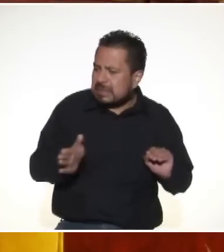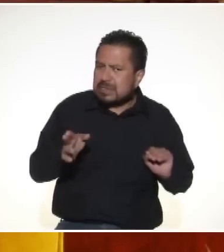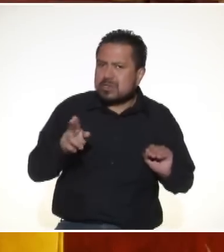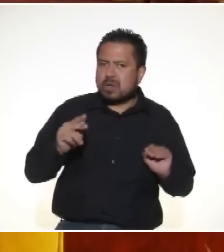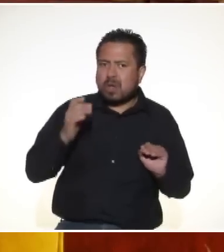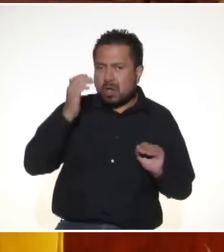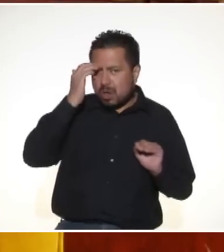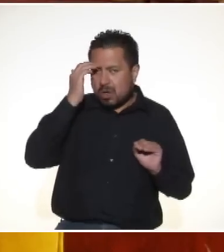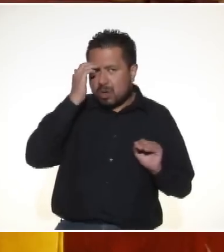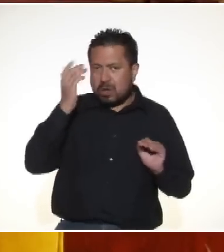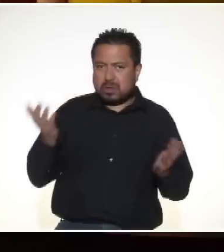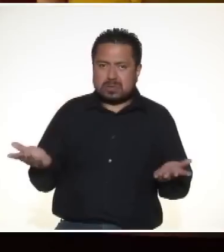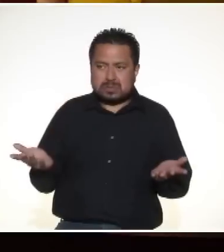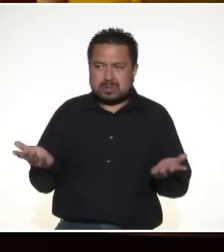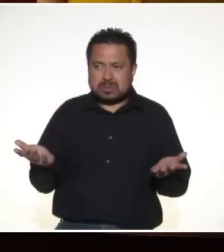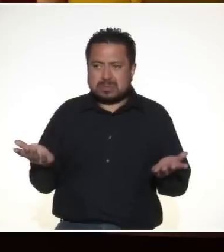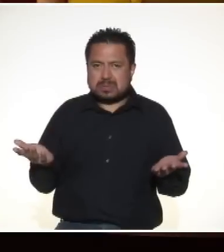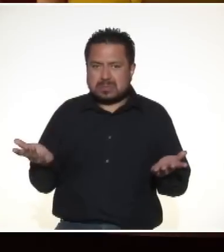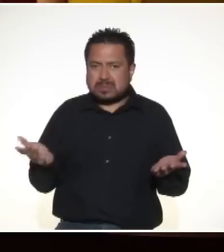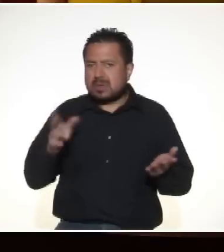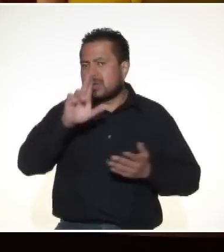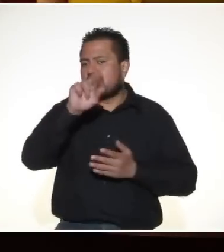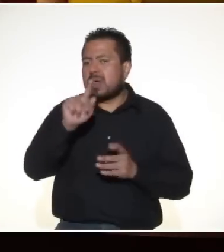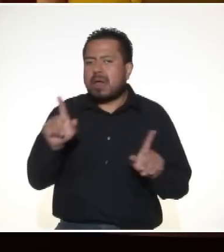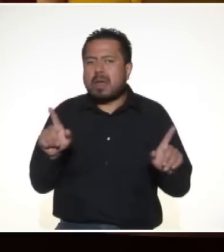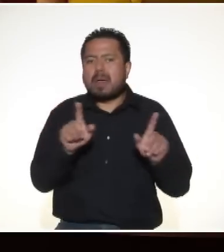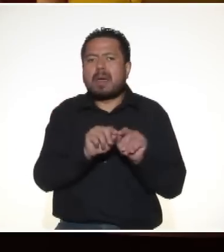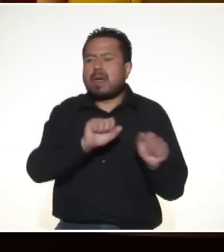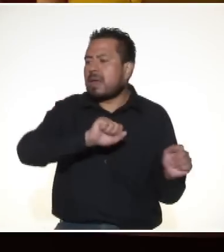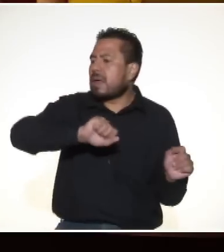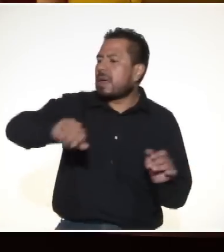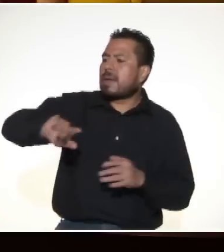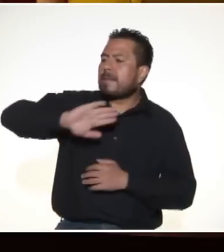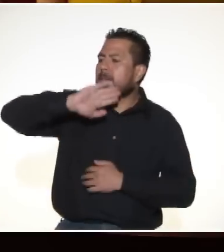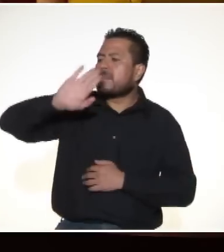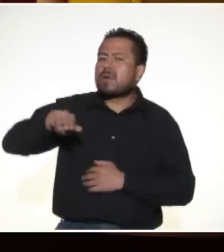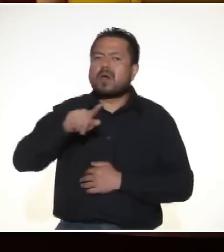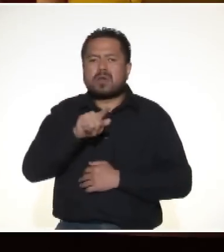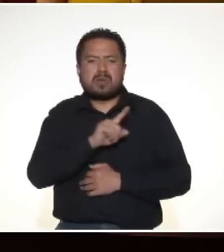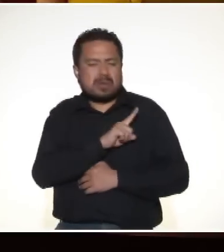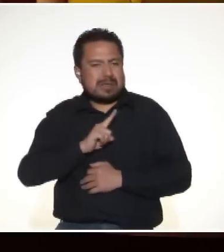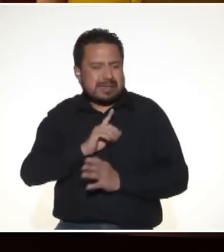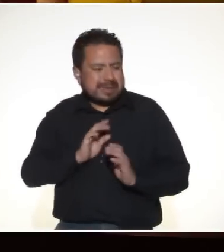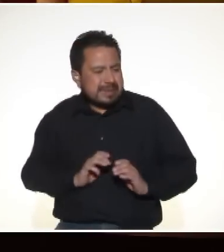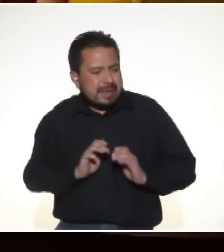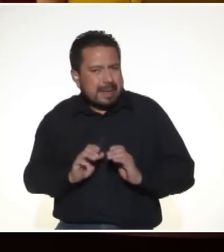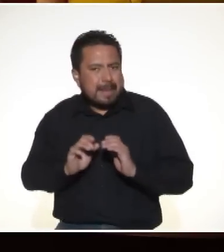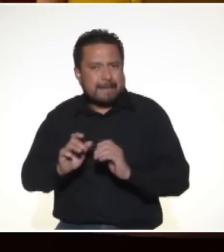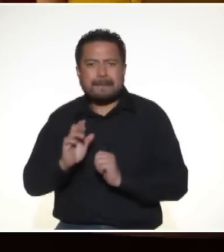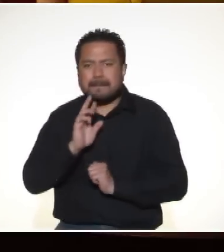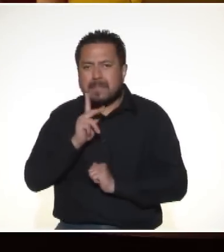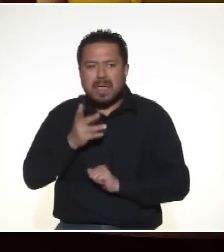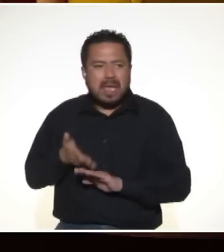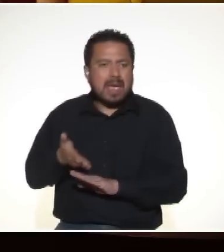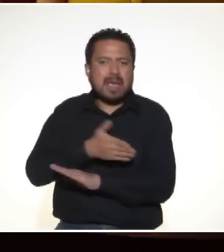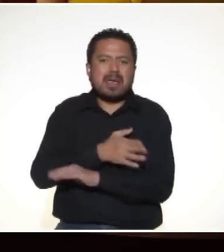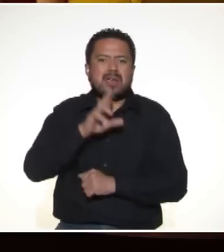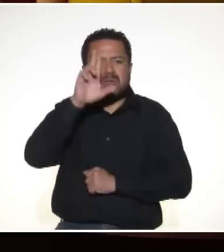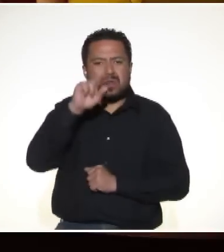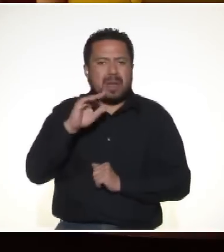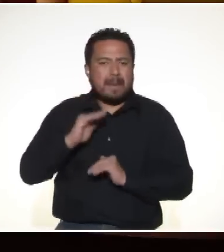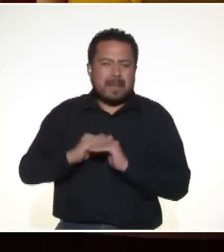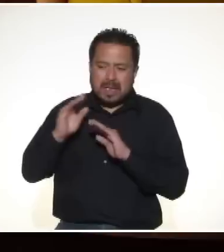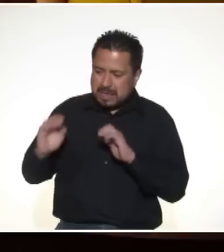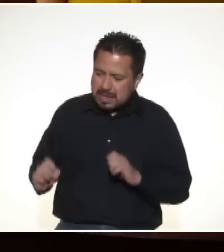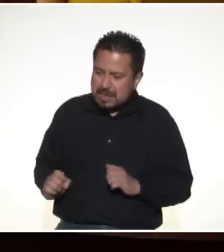conocen? ¿No? Así sí, es, porque no se trata de que dejes morir a alguien, sino de aplicar la prevención. Pero como dicen, no aumentar el